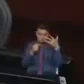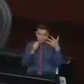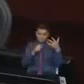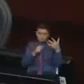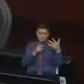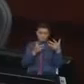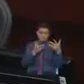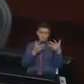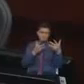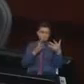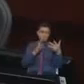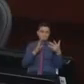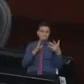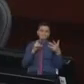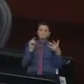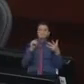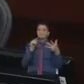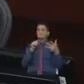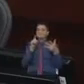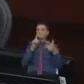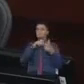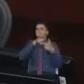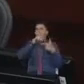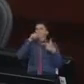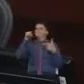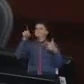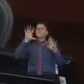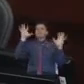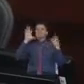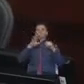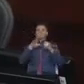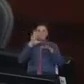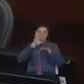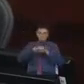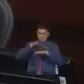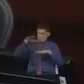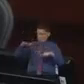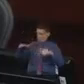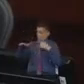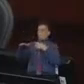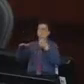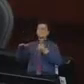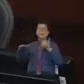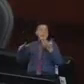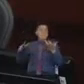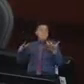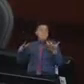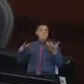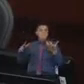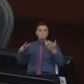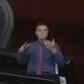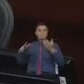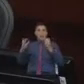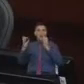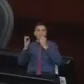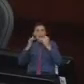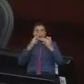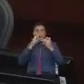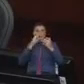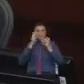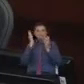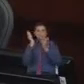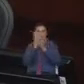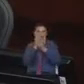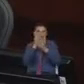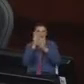de referencia y no las causas. Los crímenes de guerra que se cometieron por parte